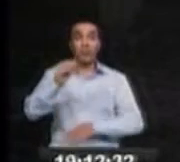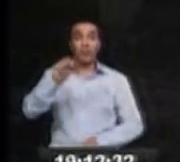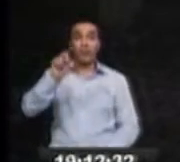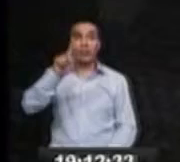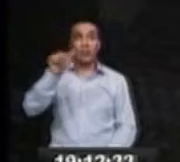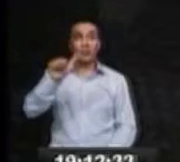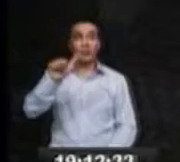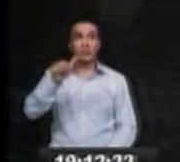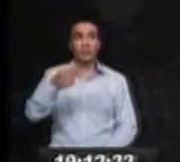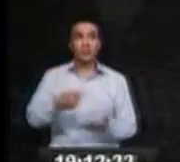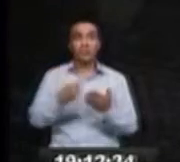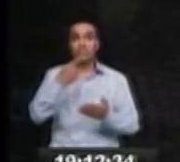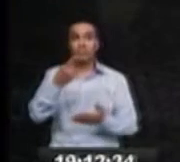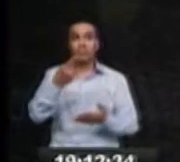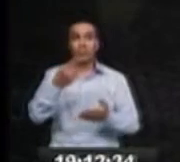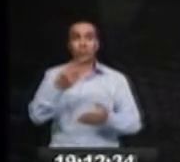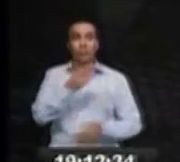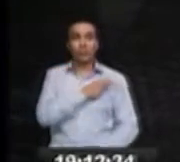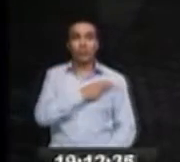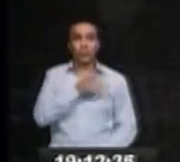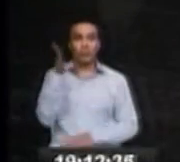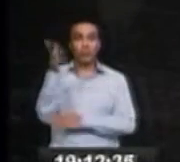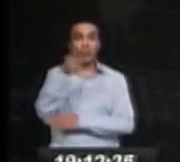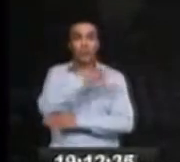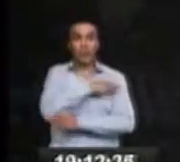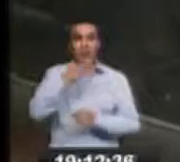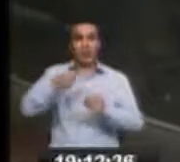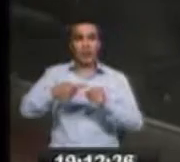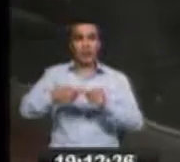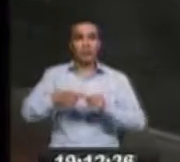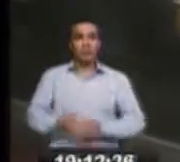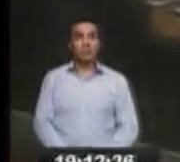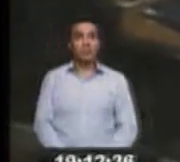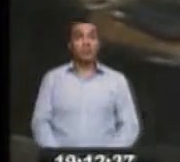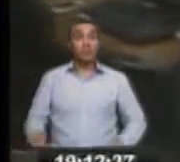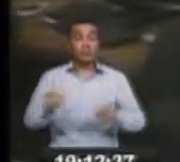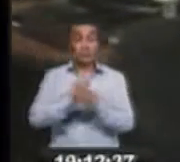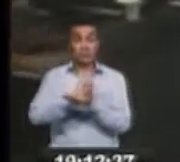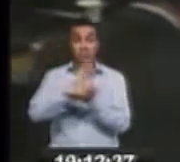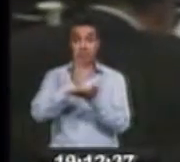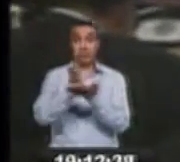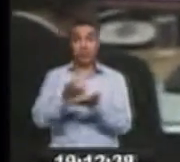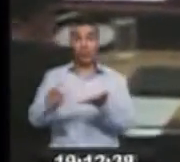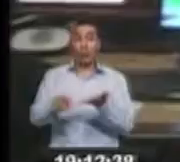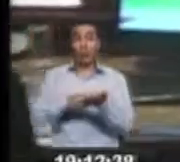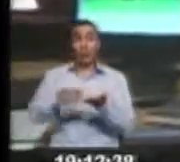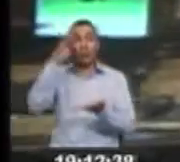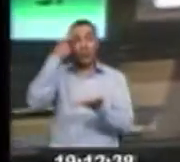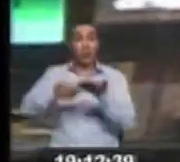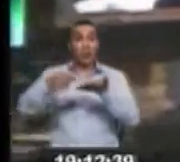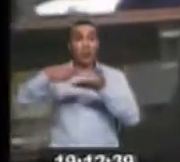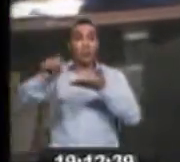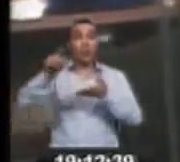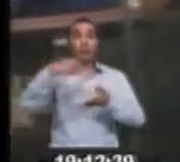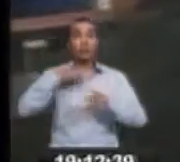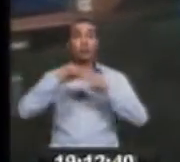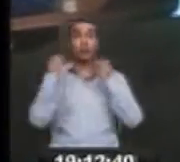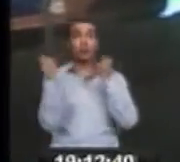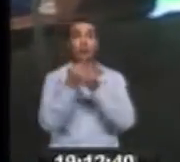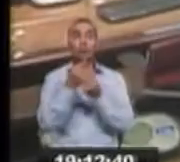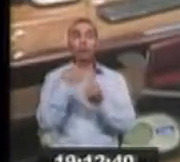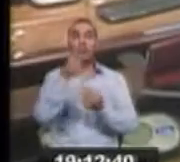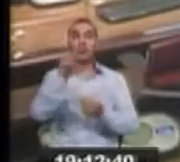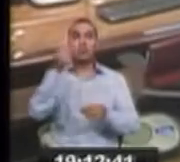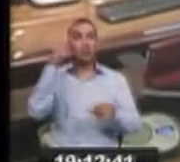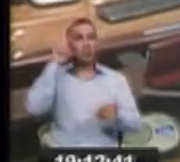Guzmán, catedrática en la Universidad de San Francisco de Quito. Además, la Asamblea Nacional sesiona para aprobar su terna, sola